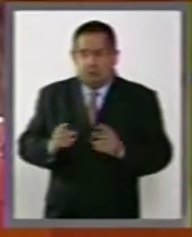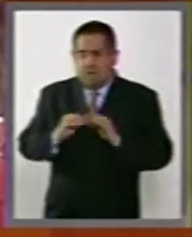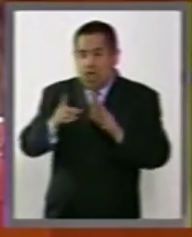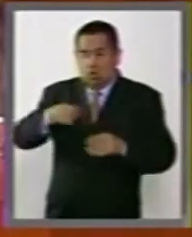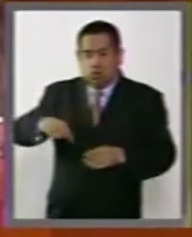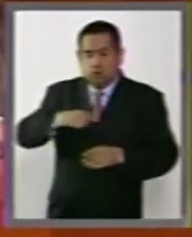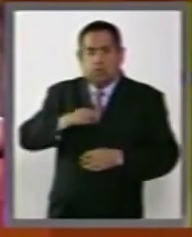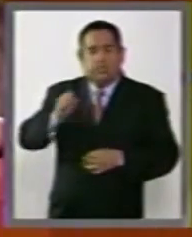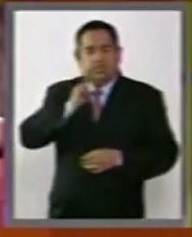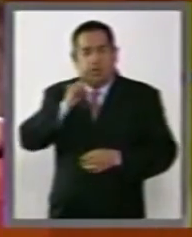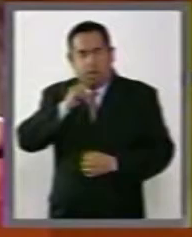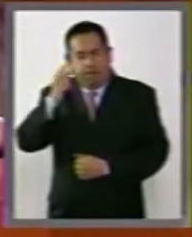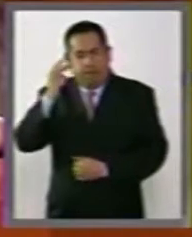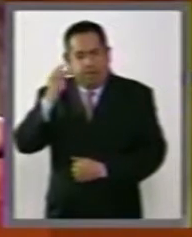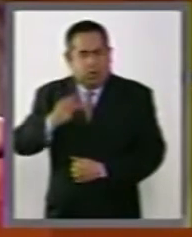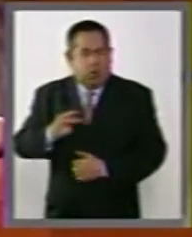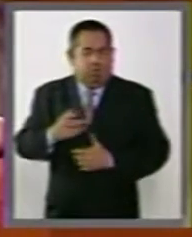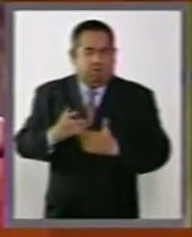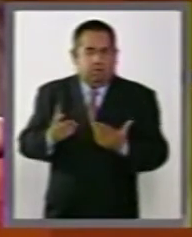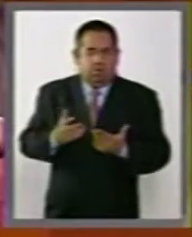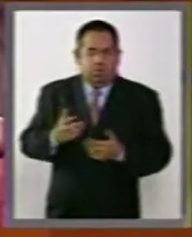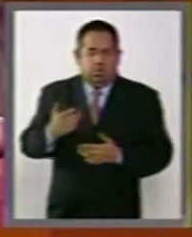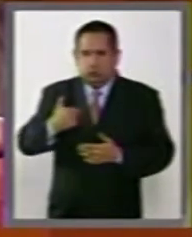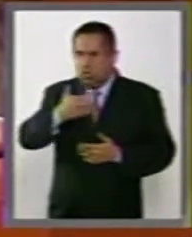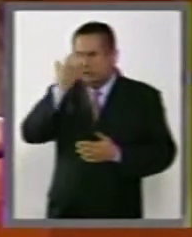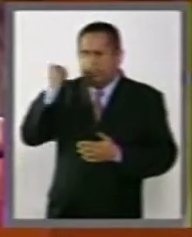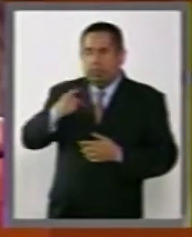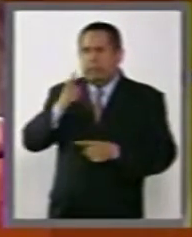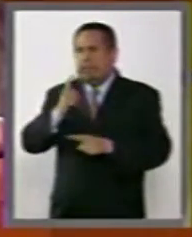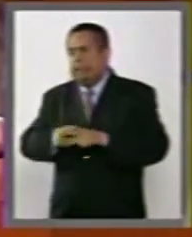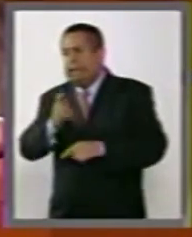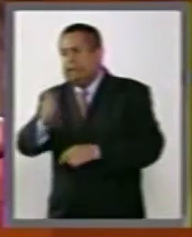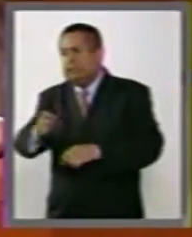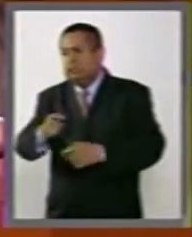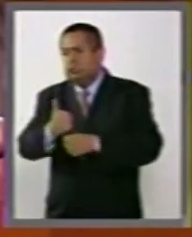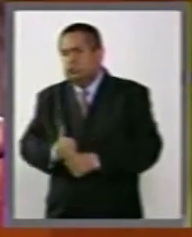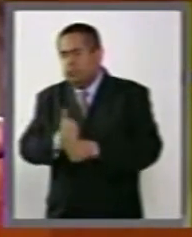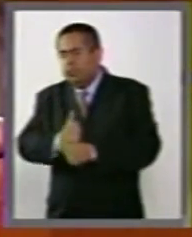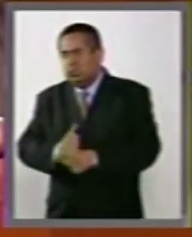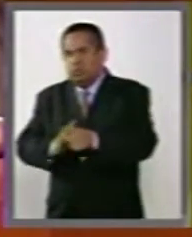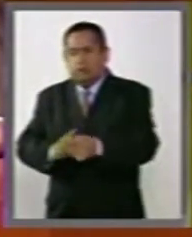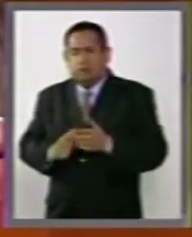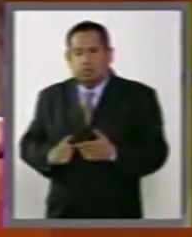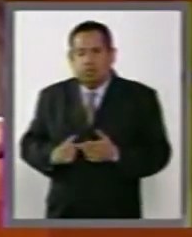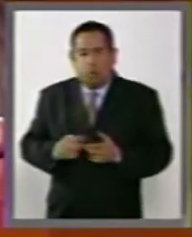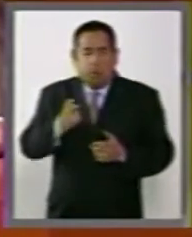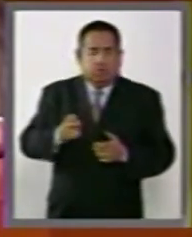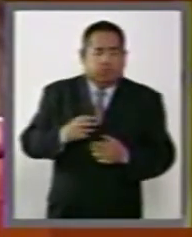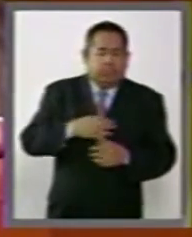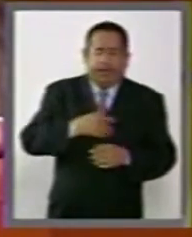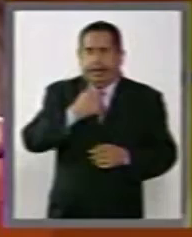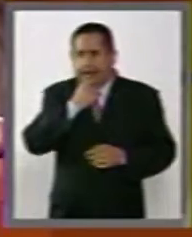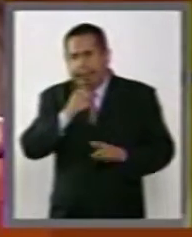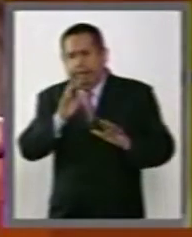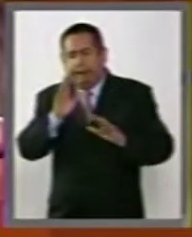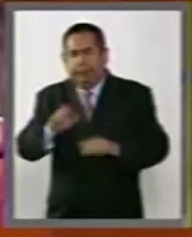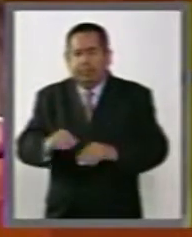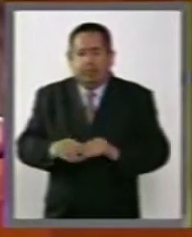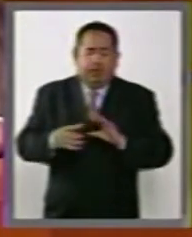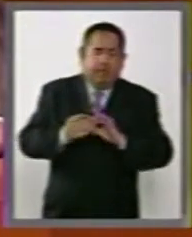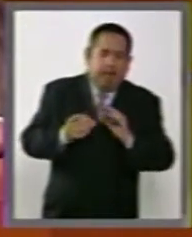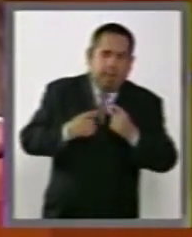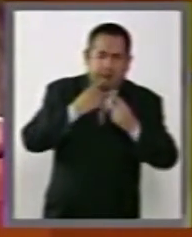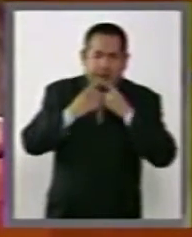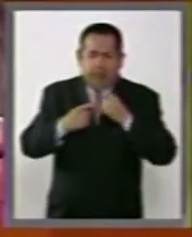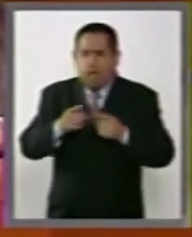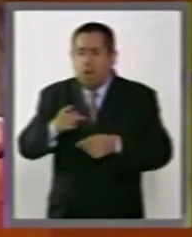somos senadores de la República no sabemos de los padecimientos del pueblo. Por eso hasta nos causa risa cuando